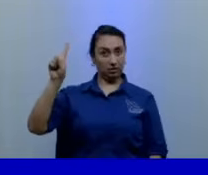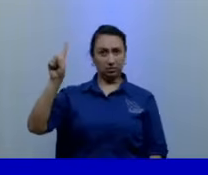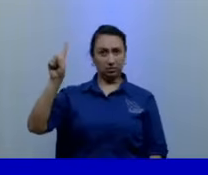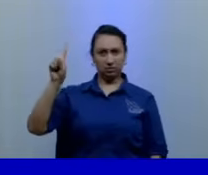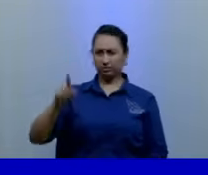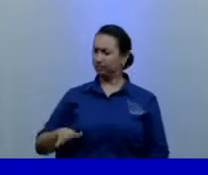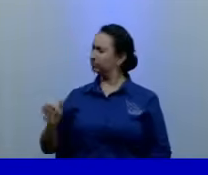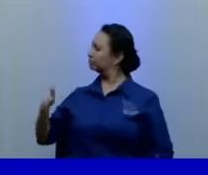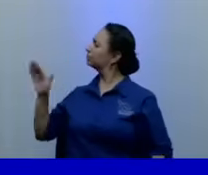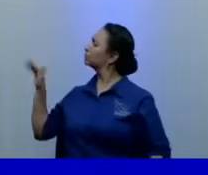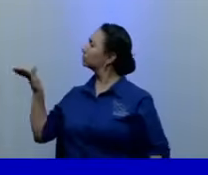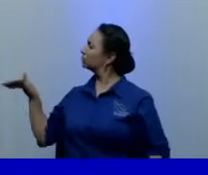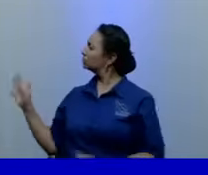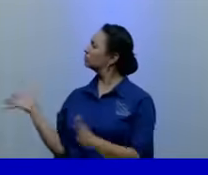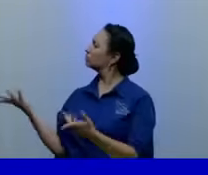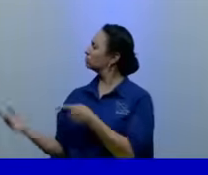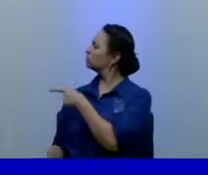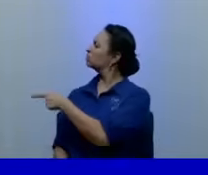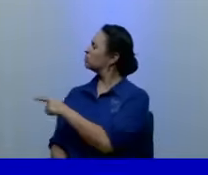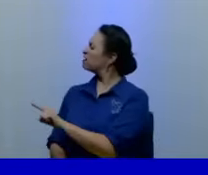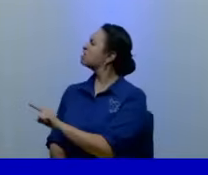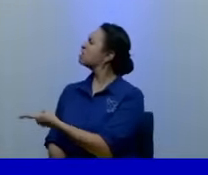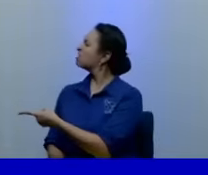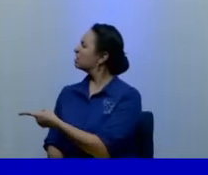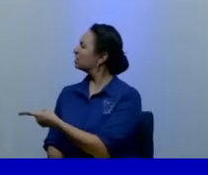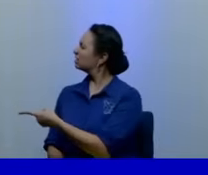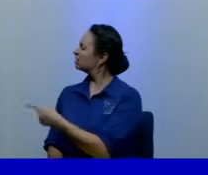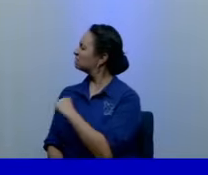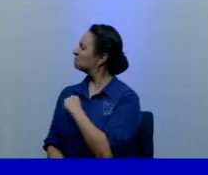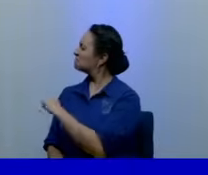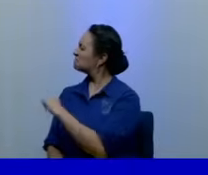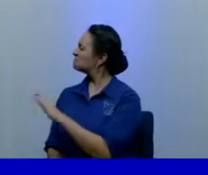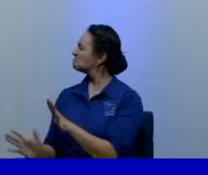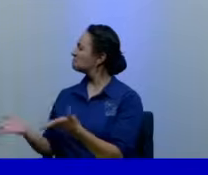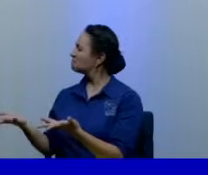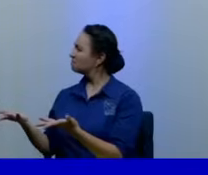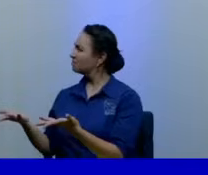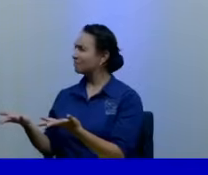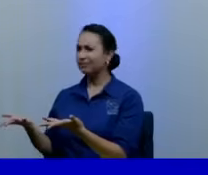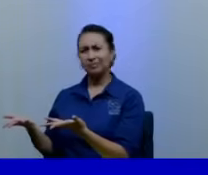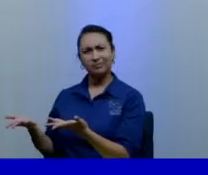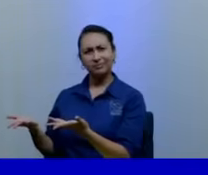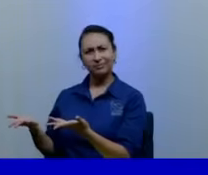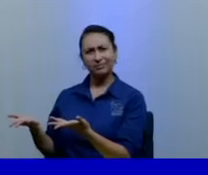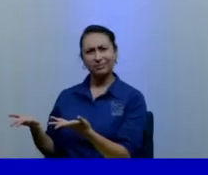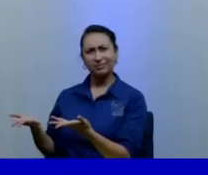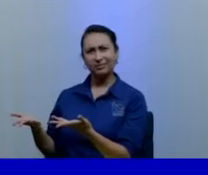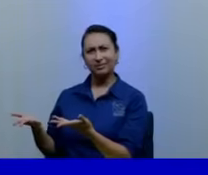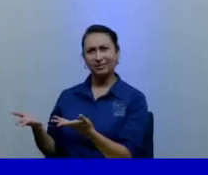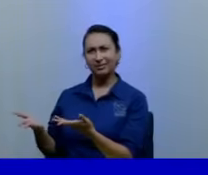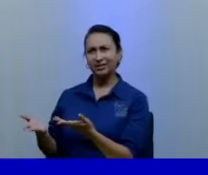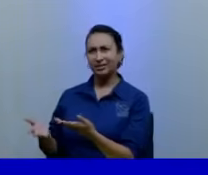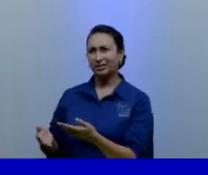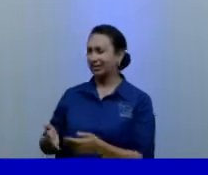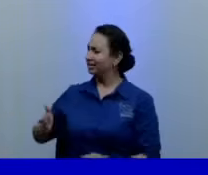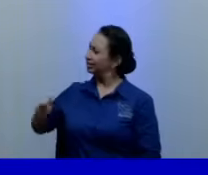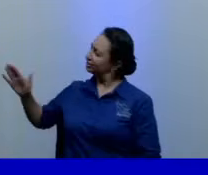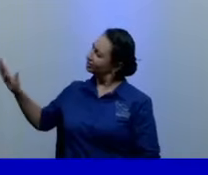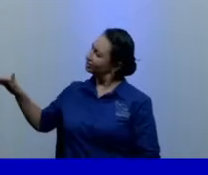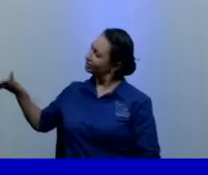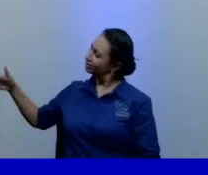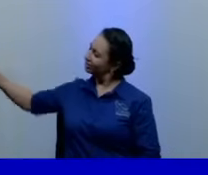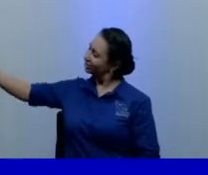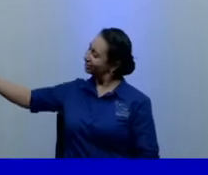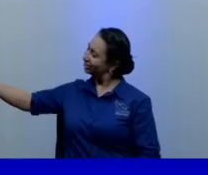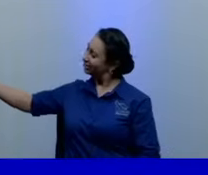Pregúntale al que tiene la par: ¿quién eres? Pero así, con confianza, con tranquilidad, si sentó a la par es porque más o menos le